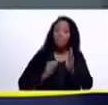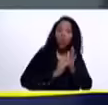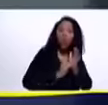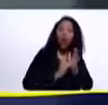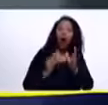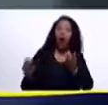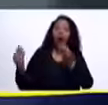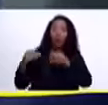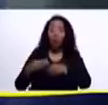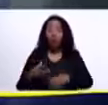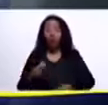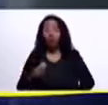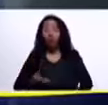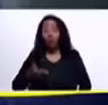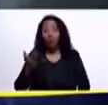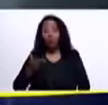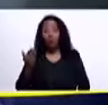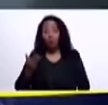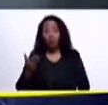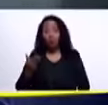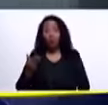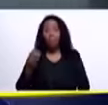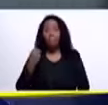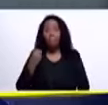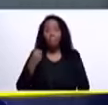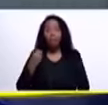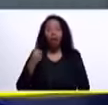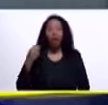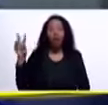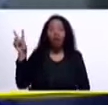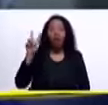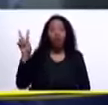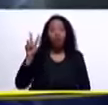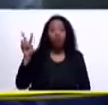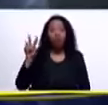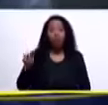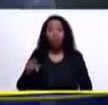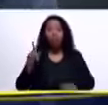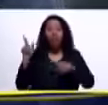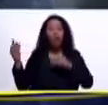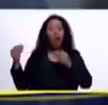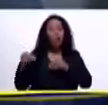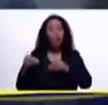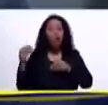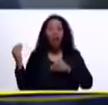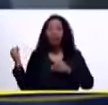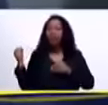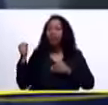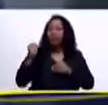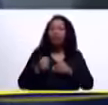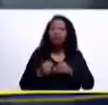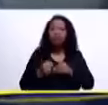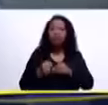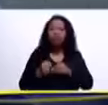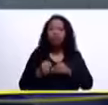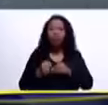importantes para la vida nacional. Esos acuerdos nos han traído en general hasta el día de